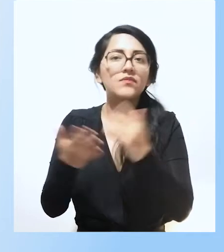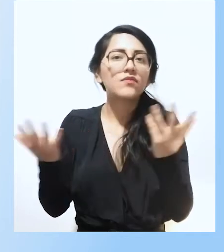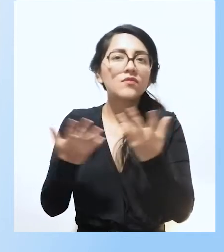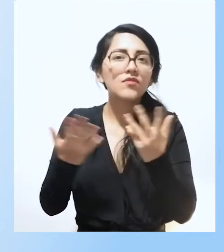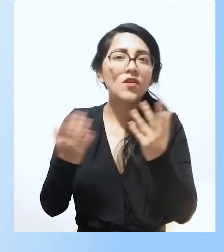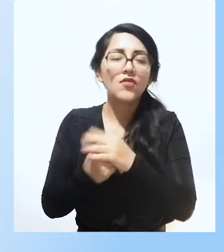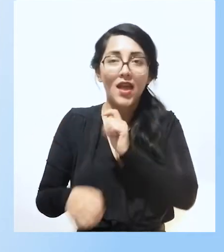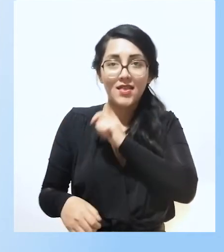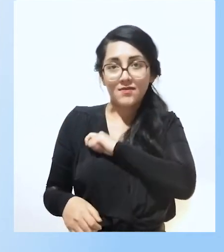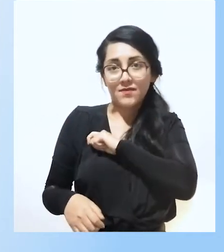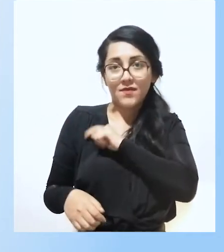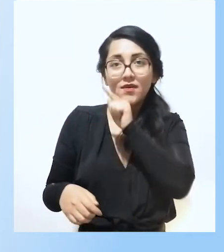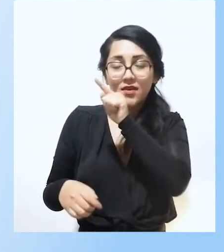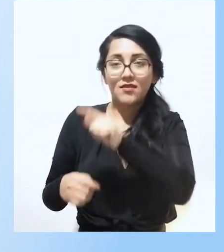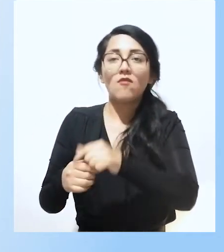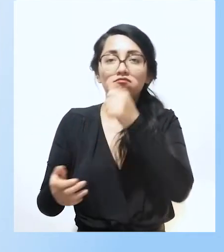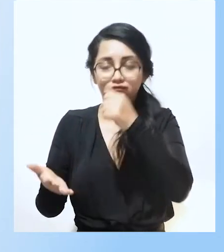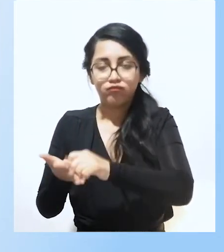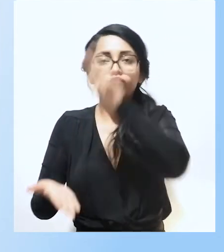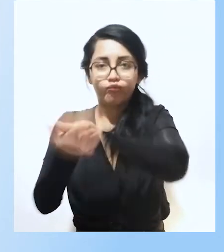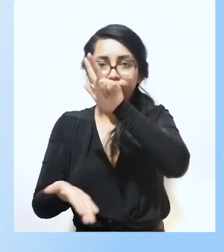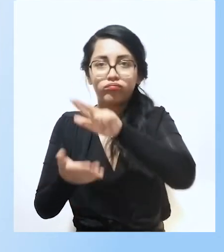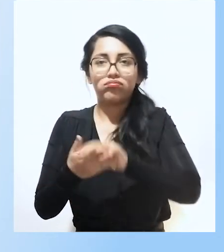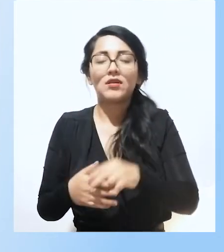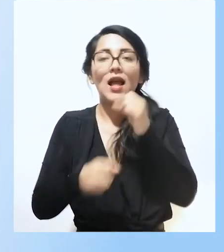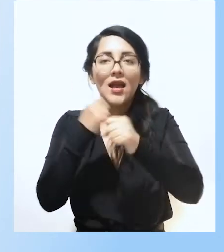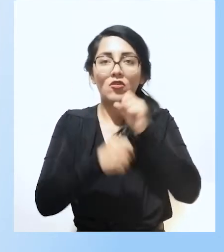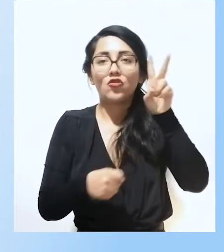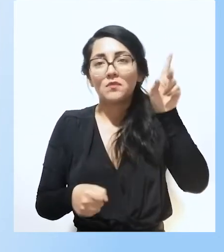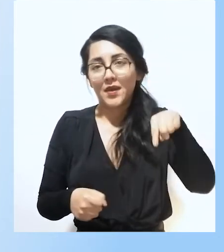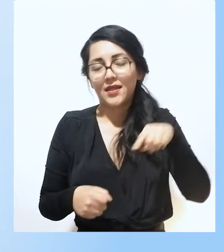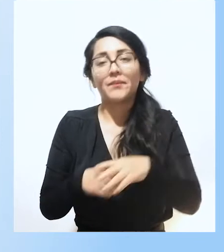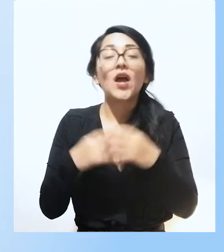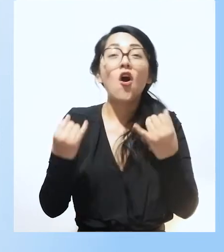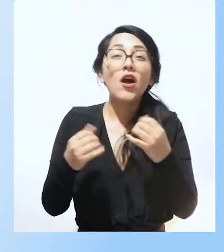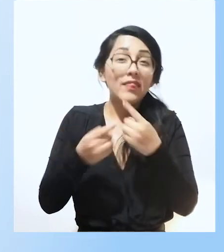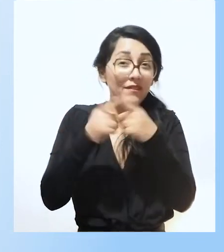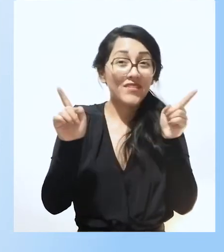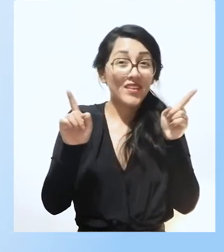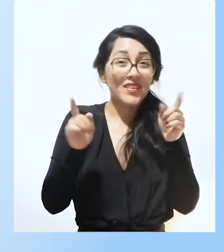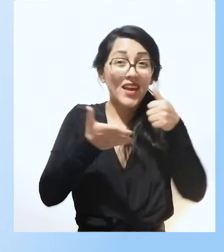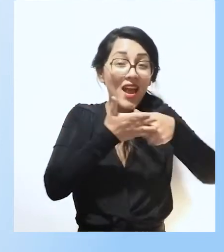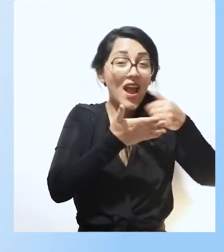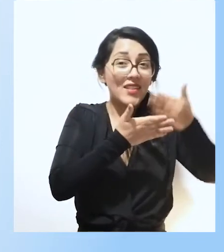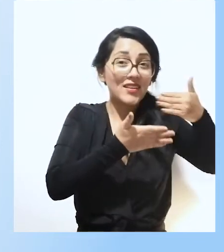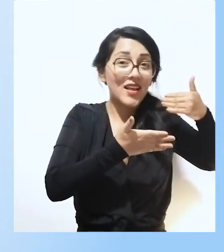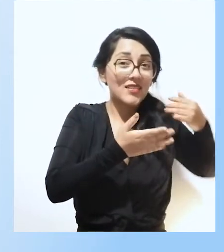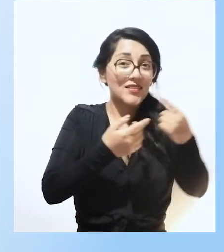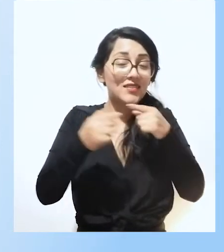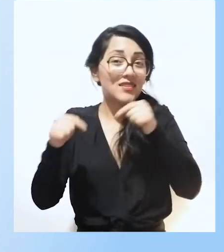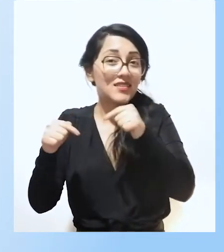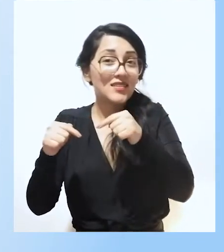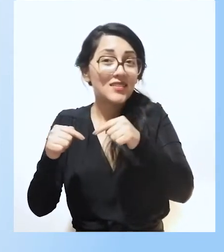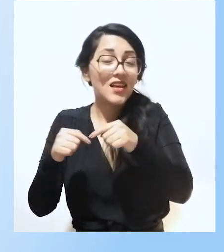el año 2000. ¿Cuál es la diferencia con las cartas que hemos visto, que he nombrado hasta ahora? Que esta carta en